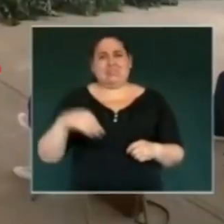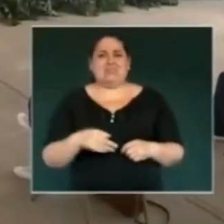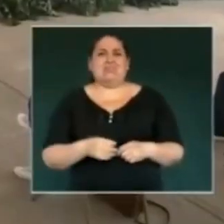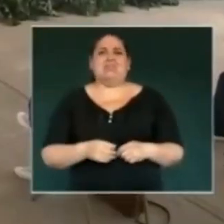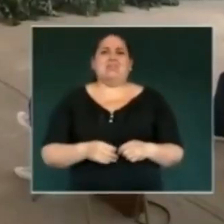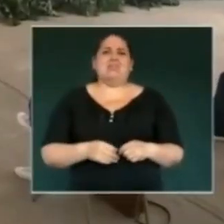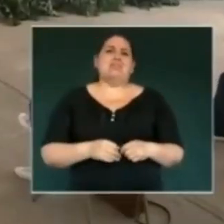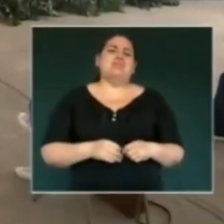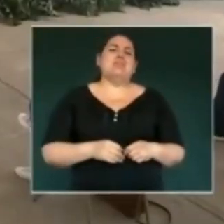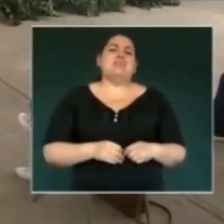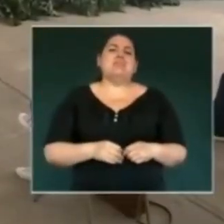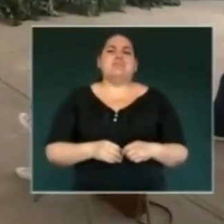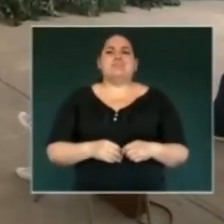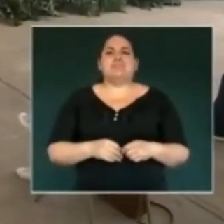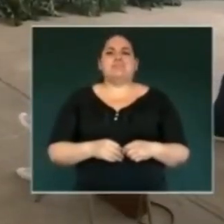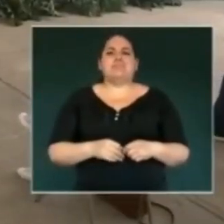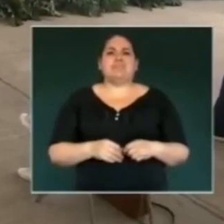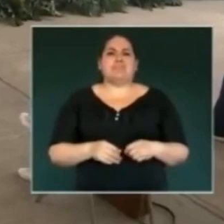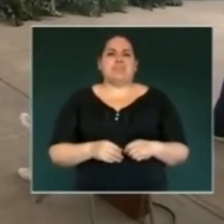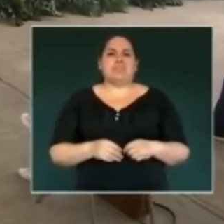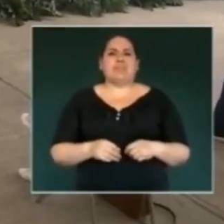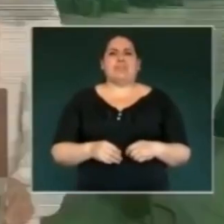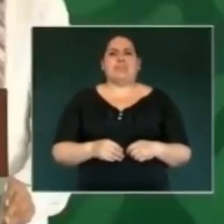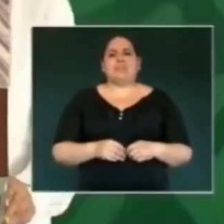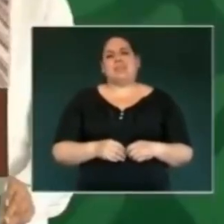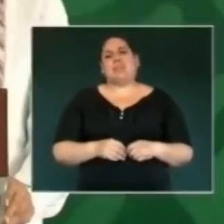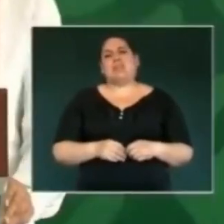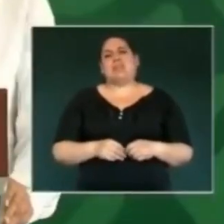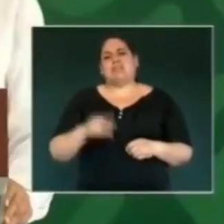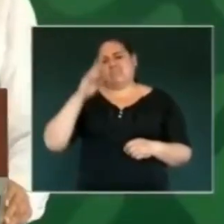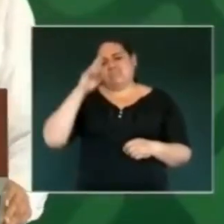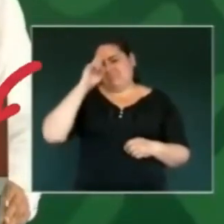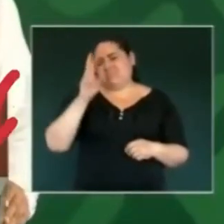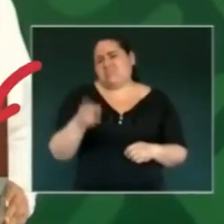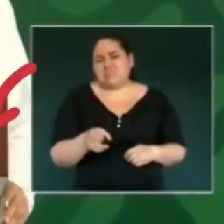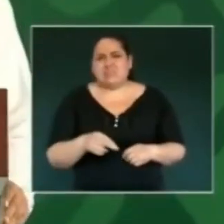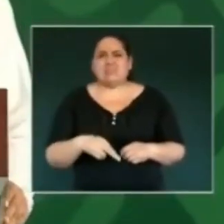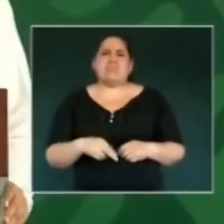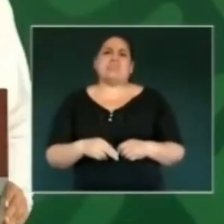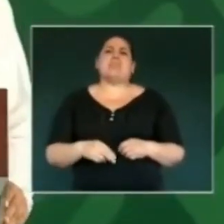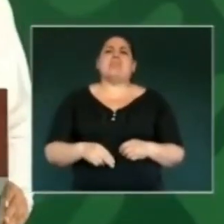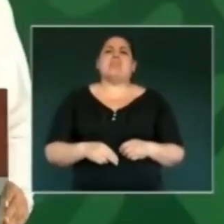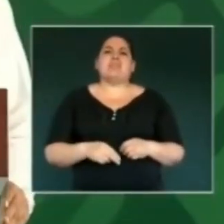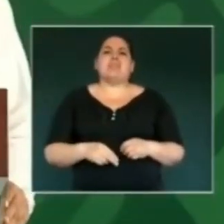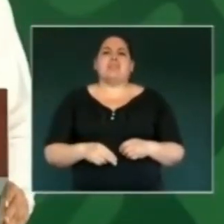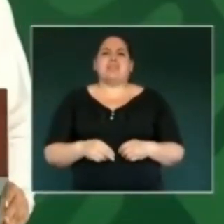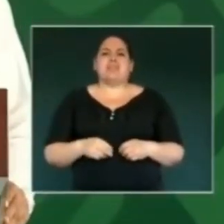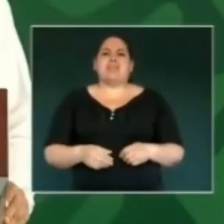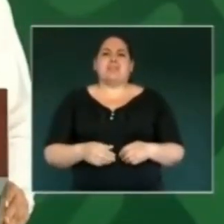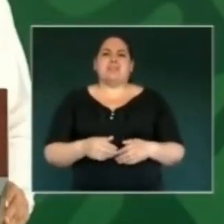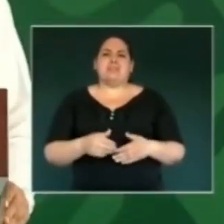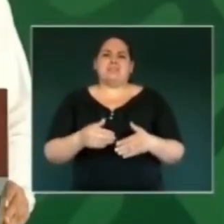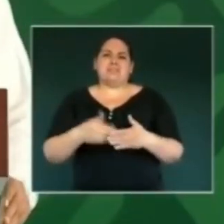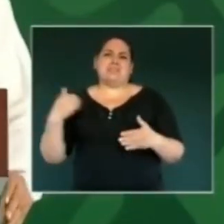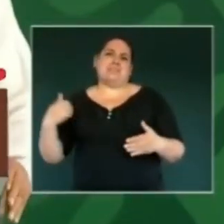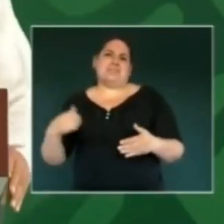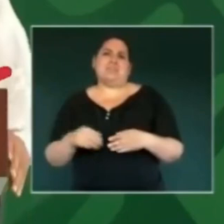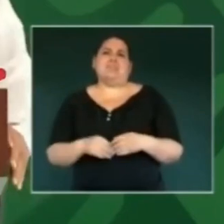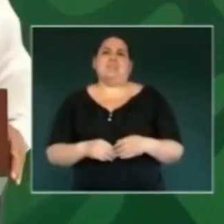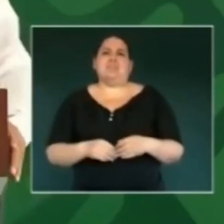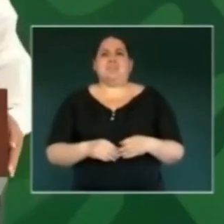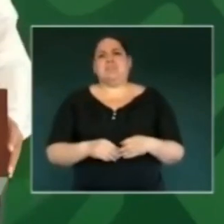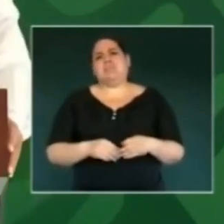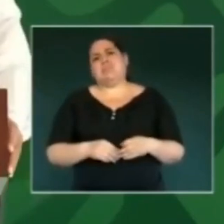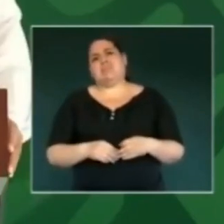incluso inventan señales, es decir, las señales que hacen, los gestos que hacen, no existen en el lenguaje a señas. Entre algunas de las palabras que